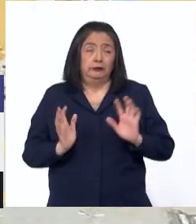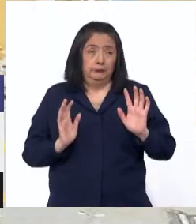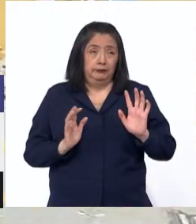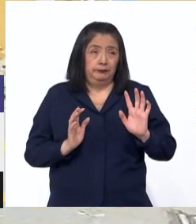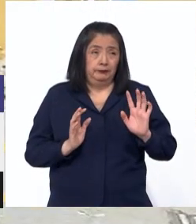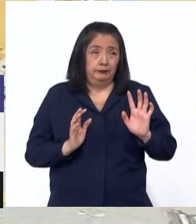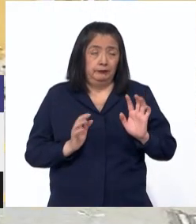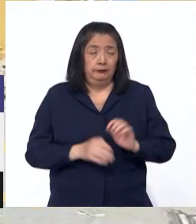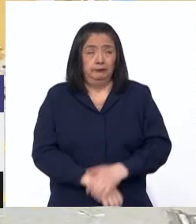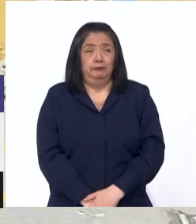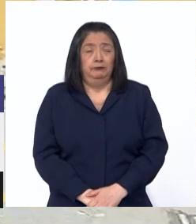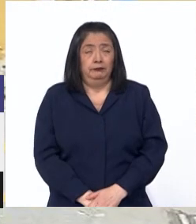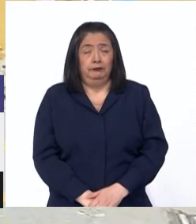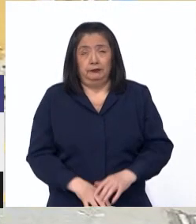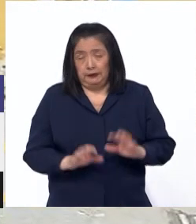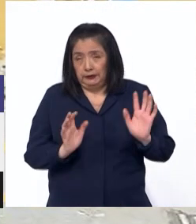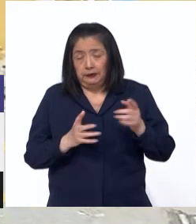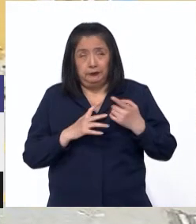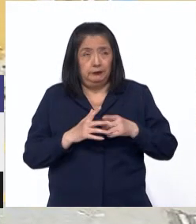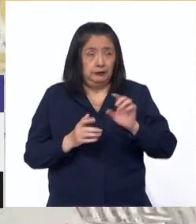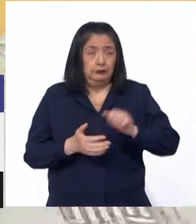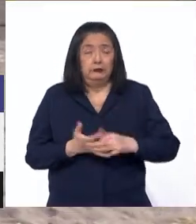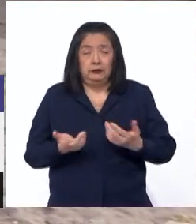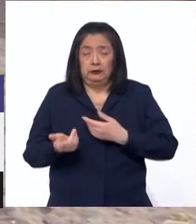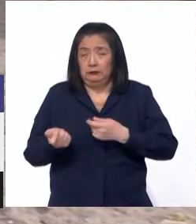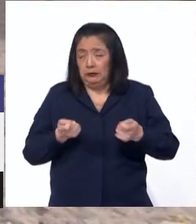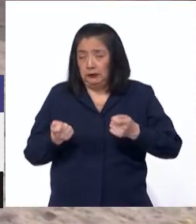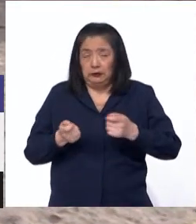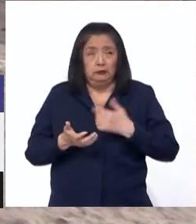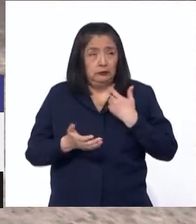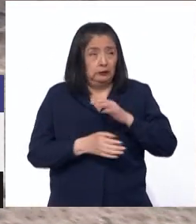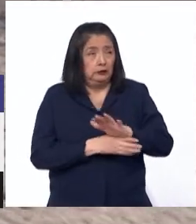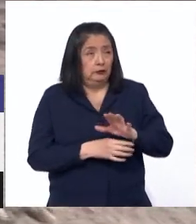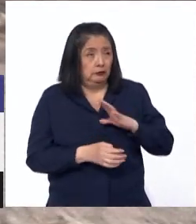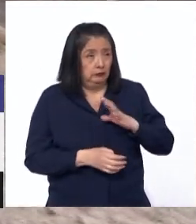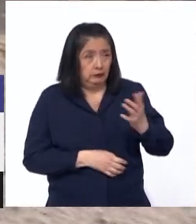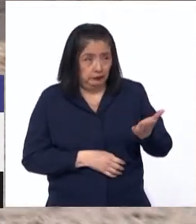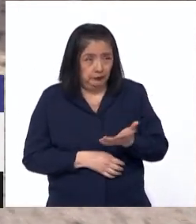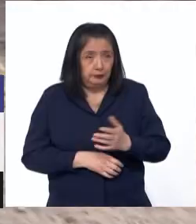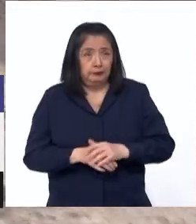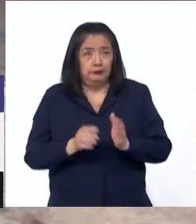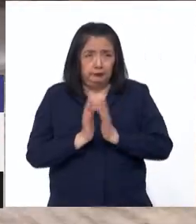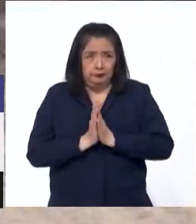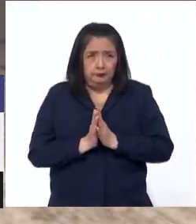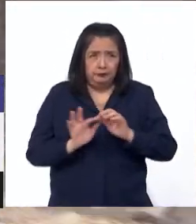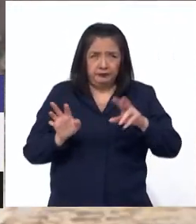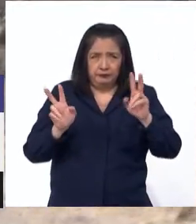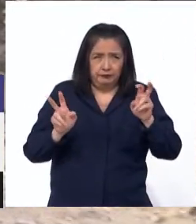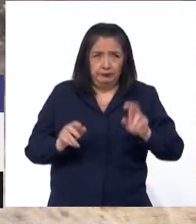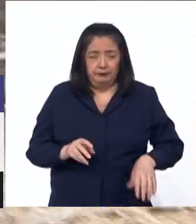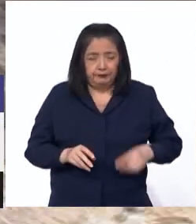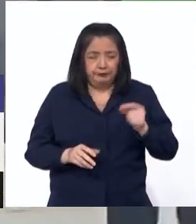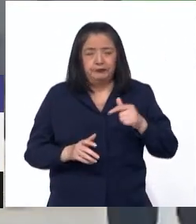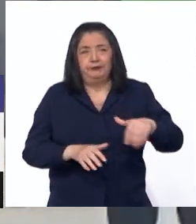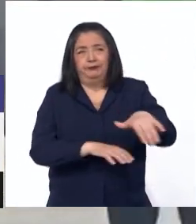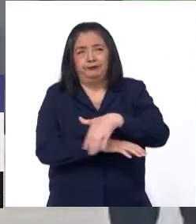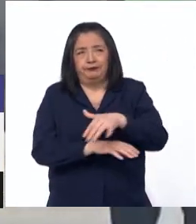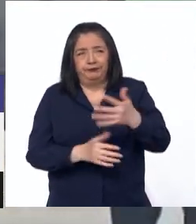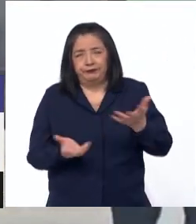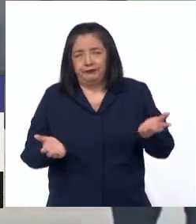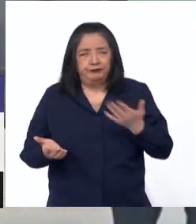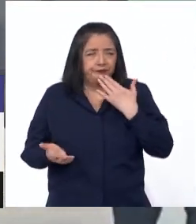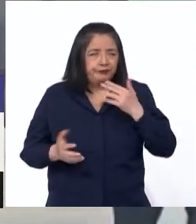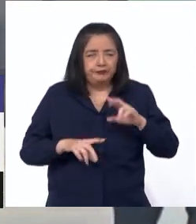la... Cargo, empezamos. Gerenta, muy buenas tardes, bienvenida. Por favor, el tema de los canes callejeros, ¿de